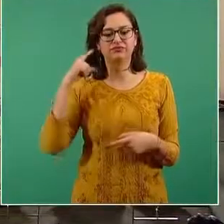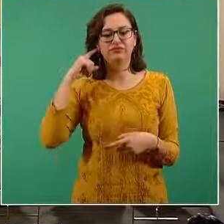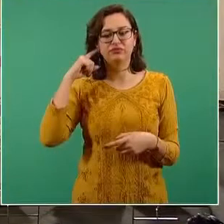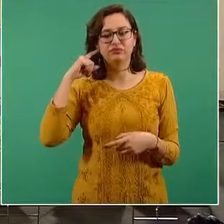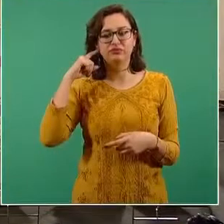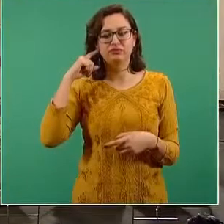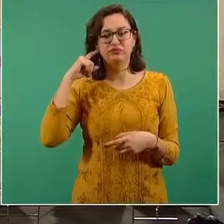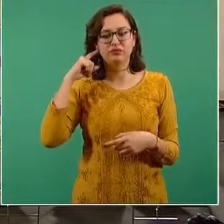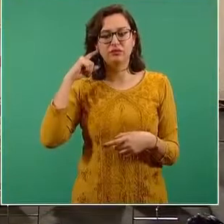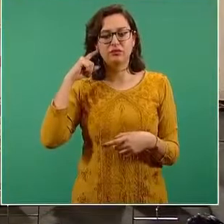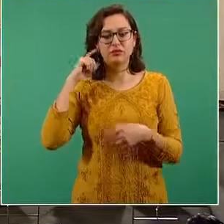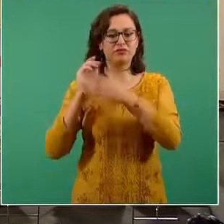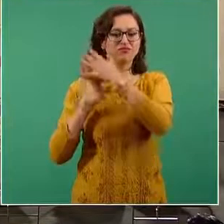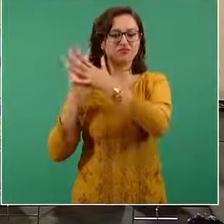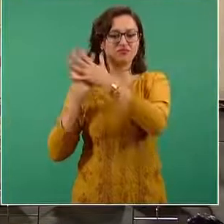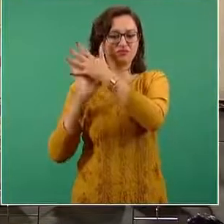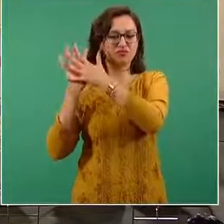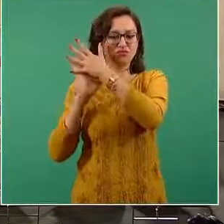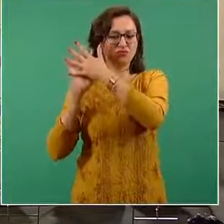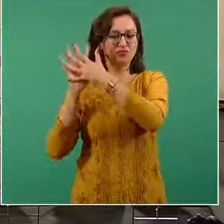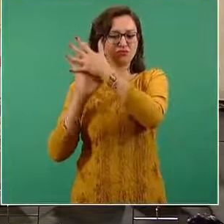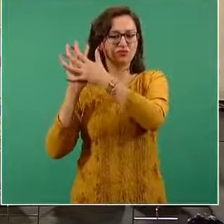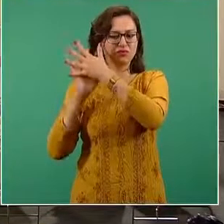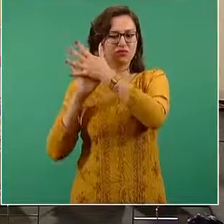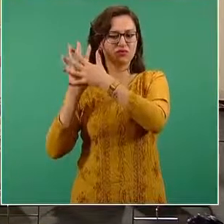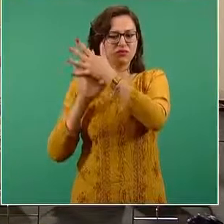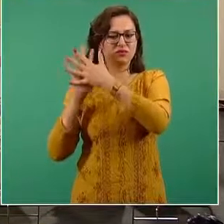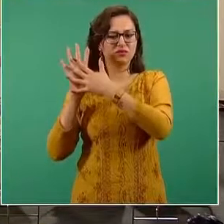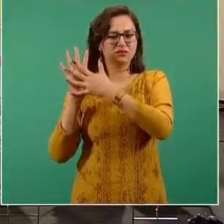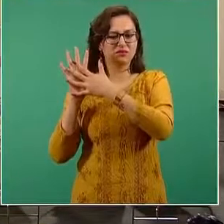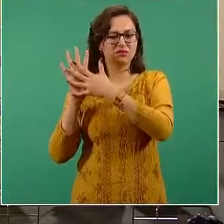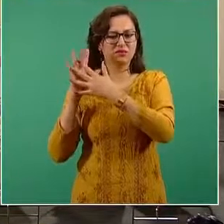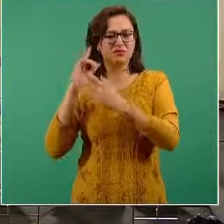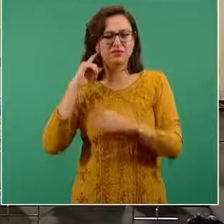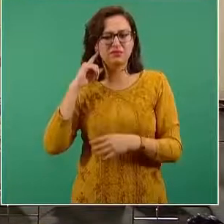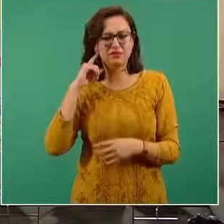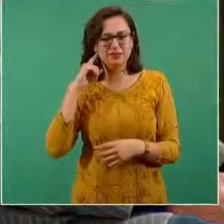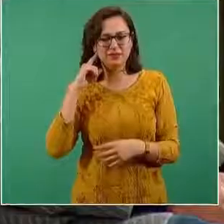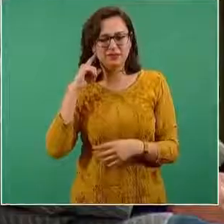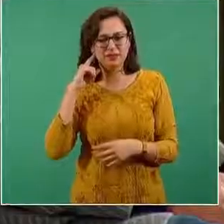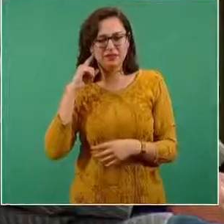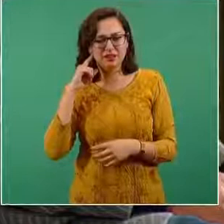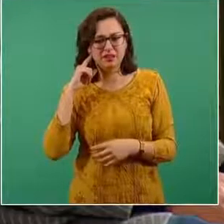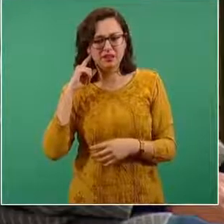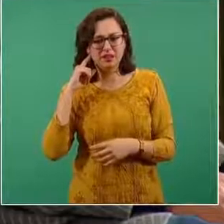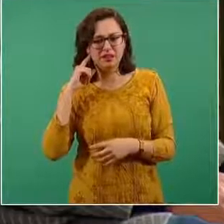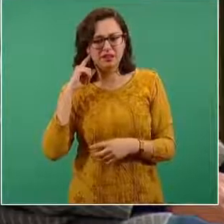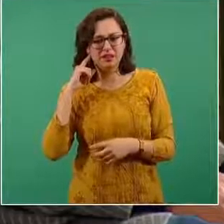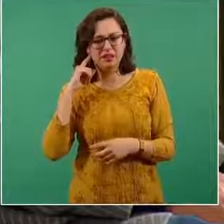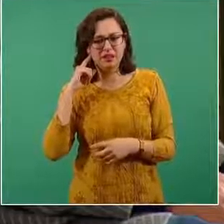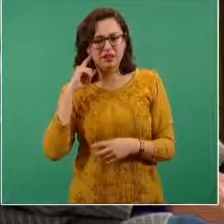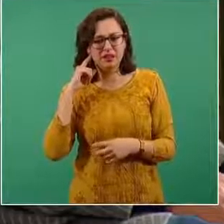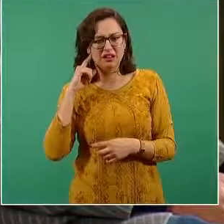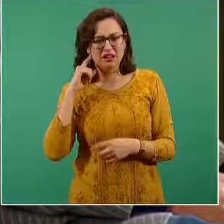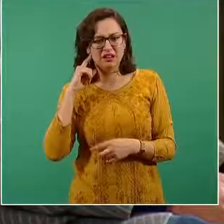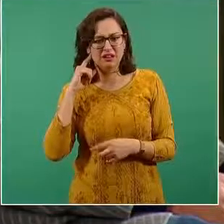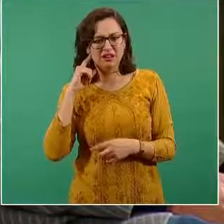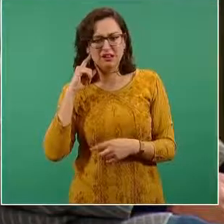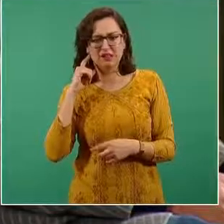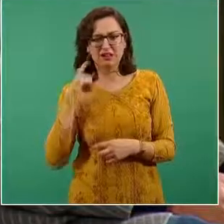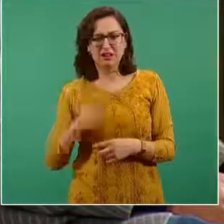un abogado, Edwin Martín Regalado, promovió un amparo para que él y otras 14 personas que no se han vacunado fueran